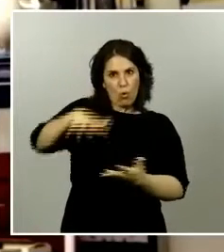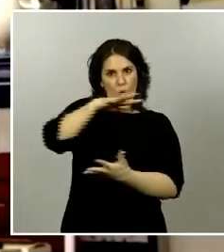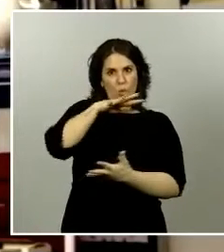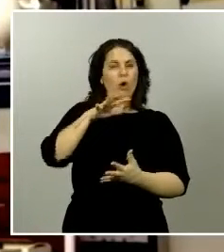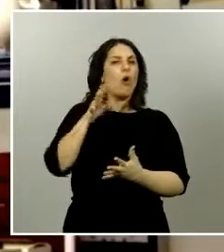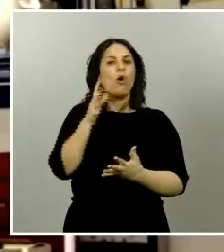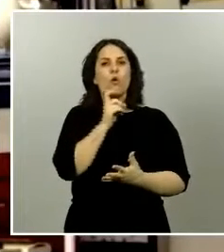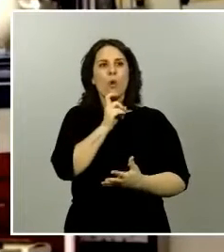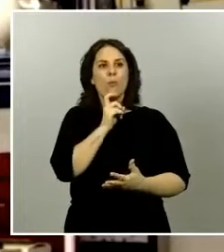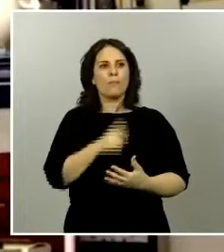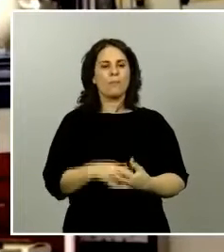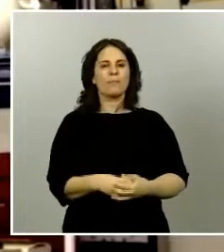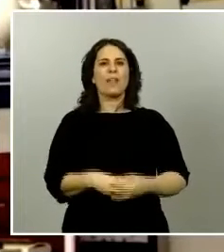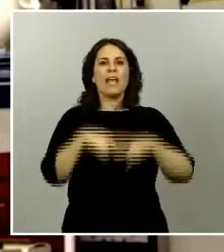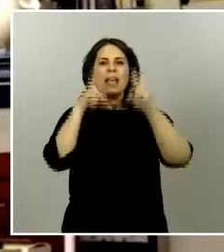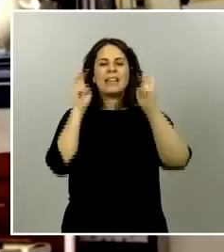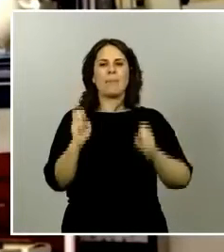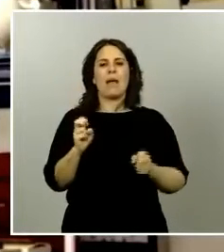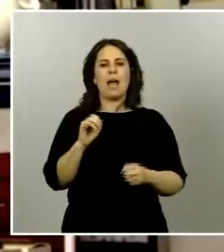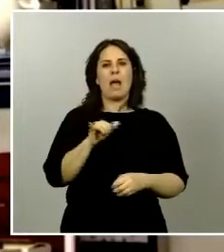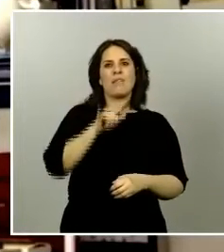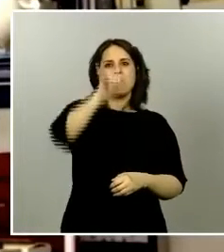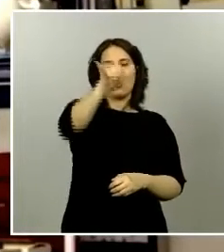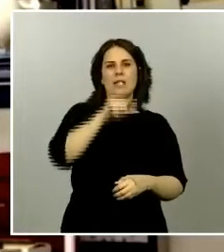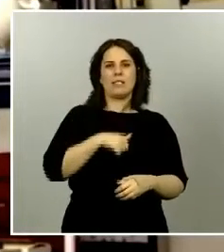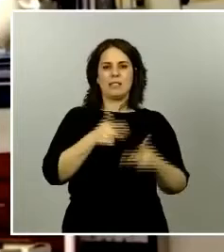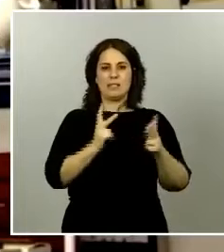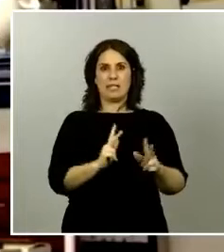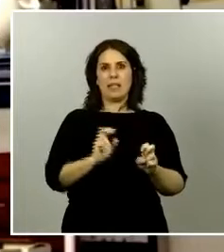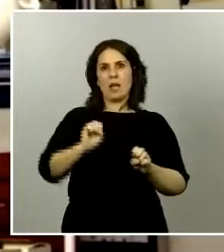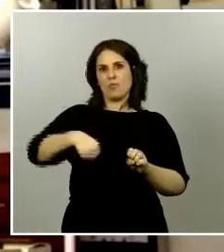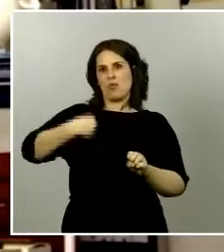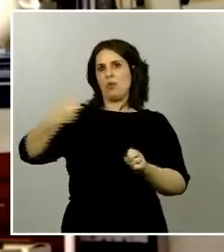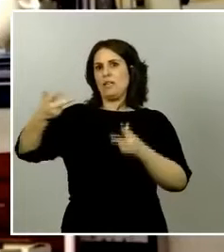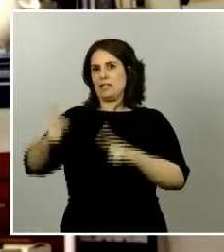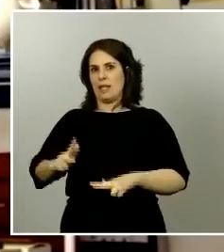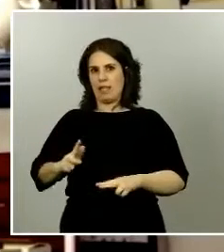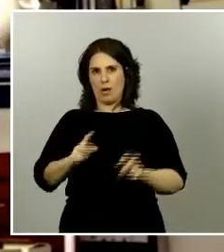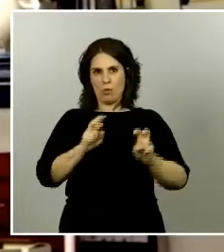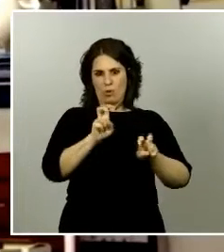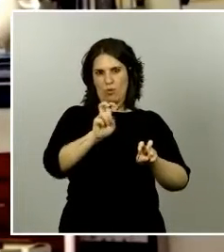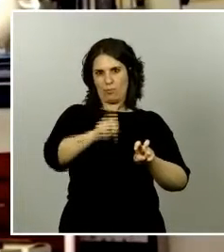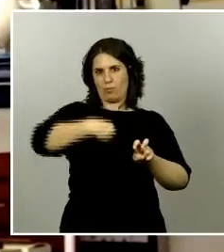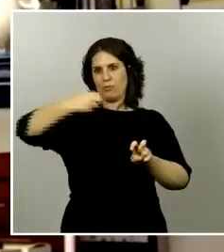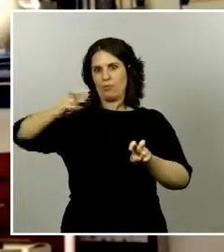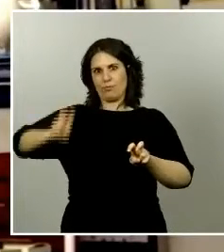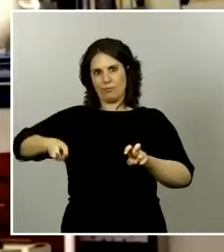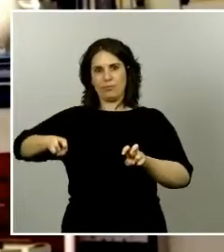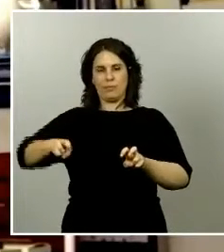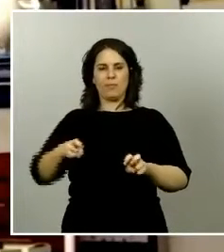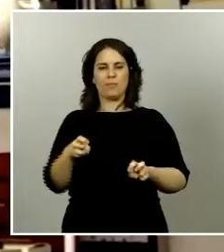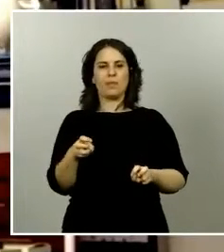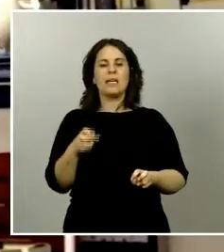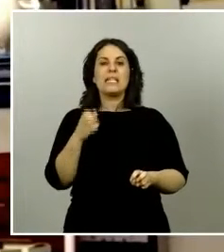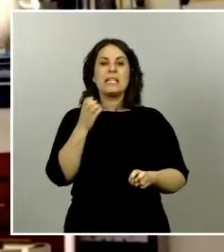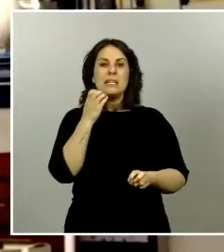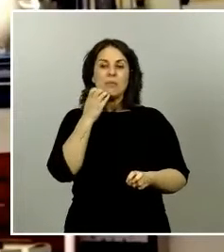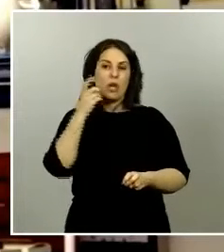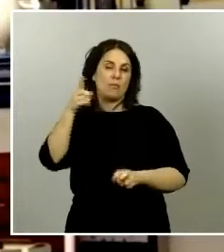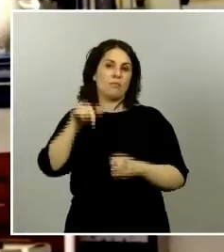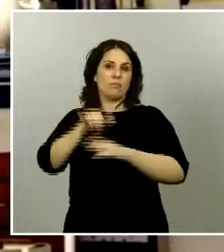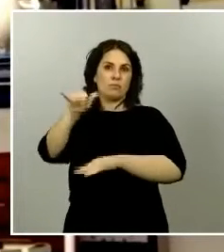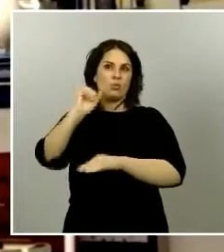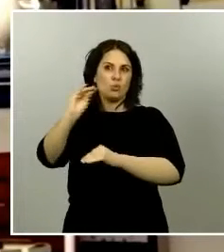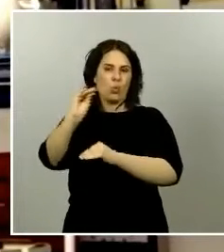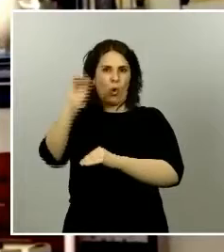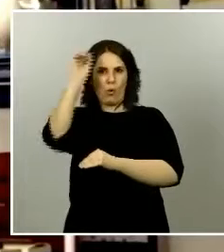esas que se hacían durante esos 2 meses? Y por último, el asiento vacío en los aviones. Simplemente, si nos pueden aclarar el criterio